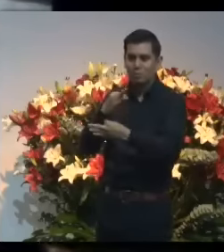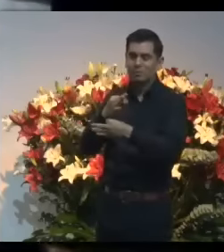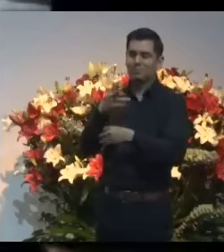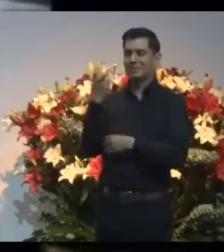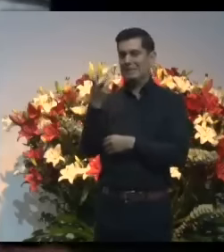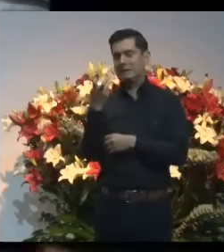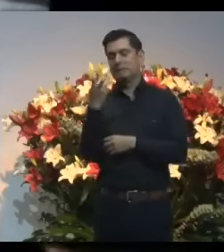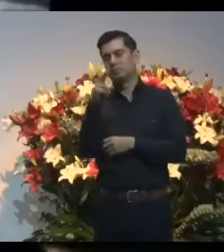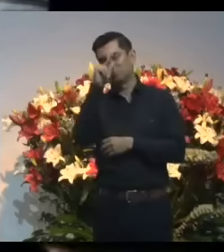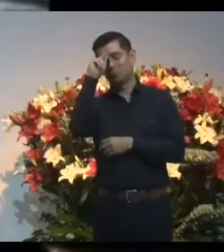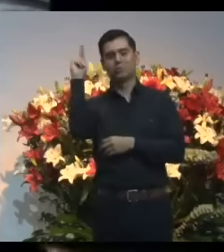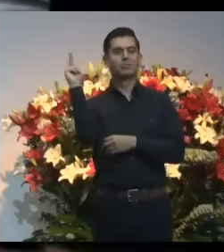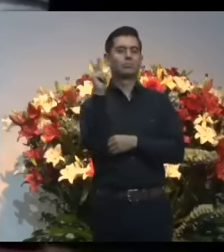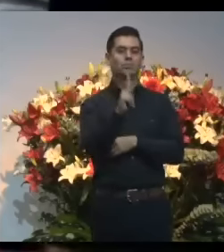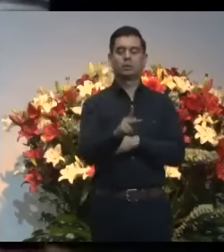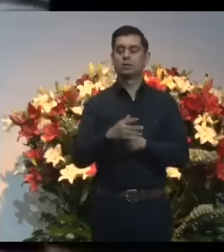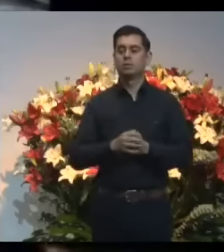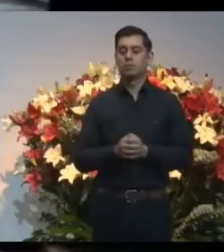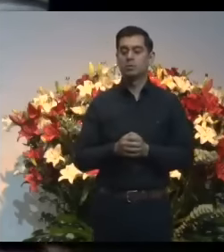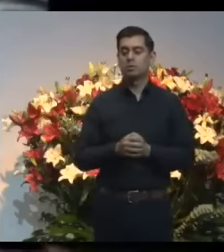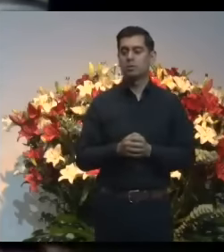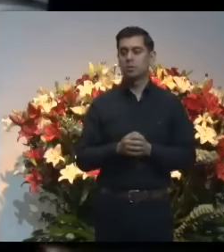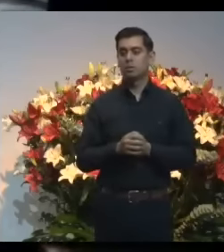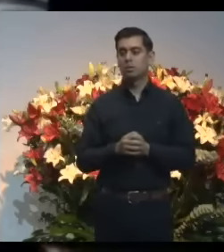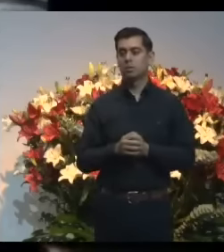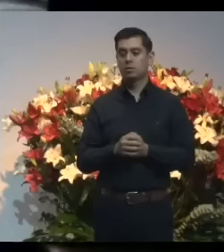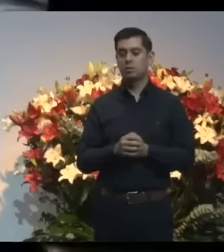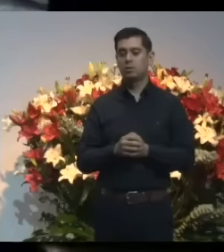Y bueno, hace rato ya no